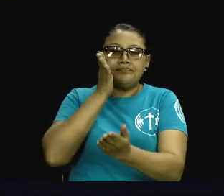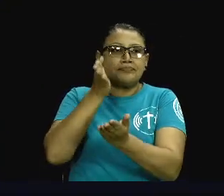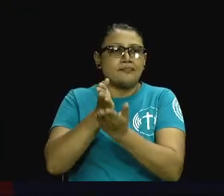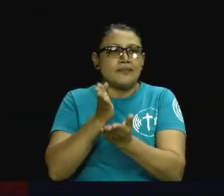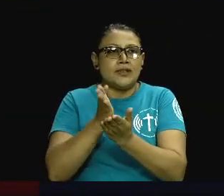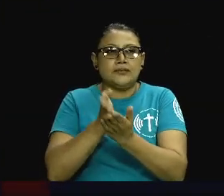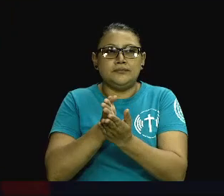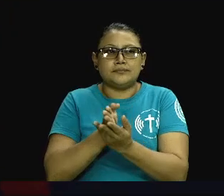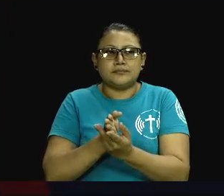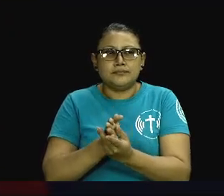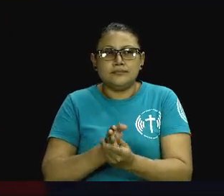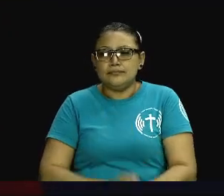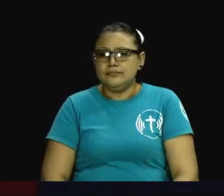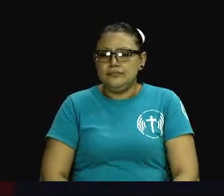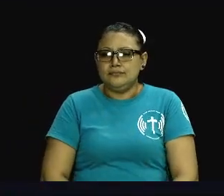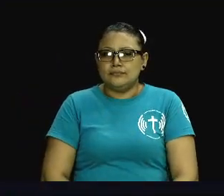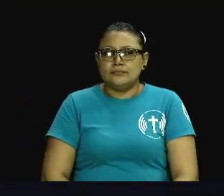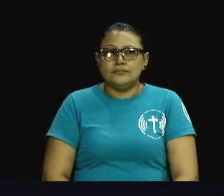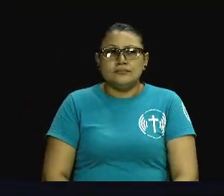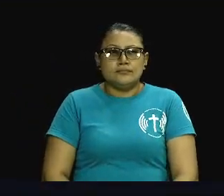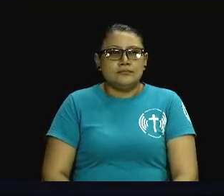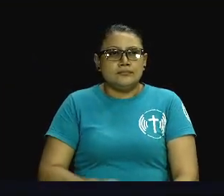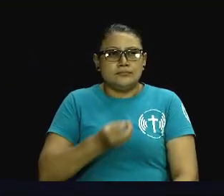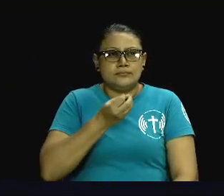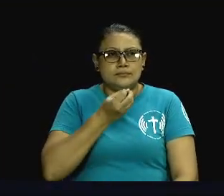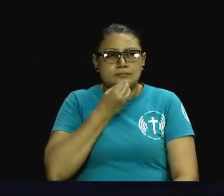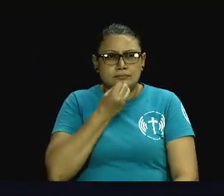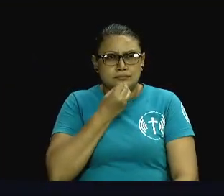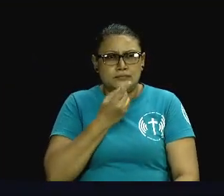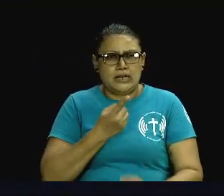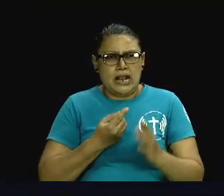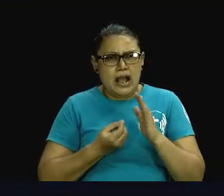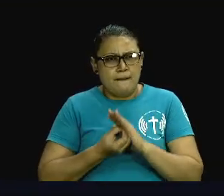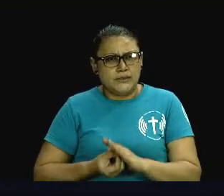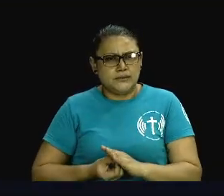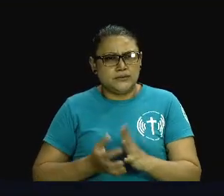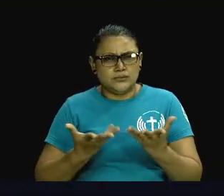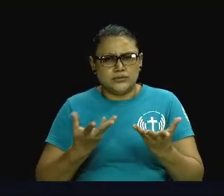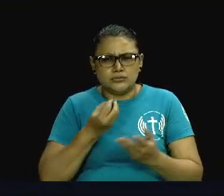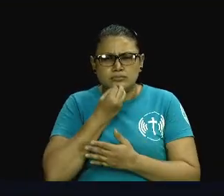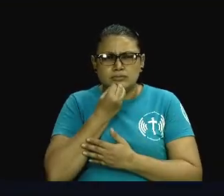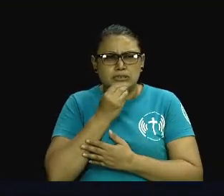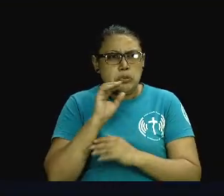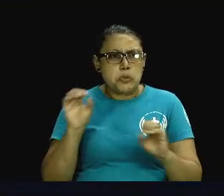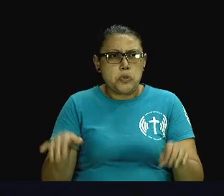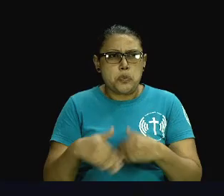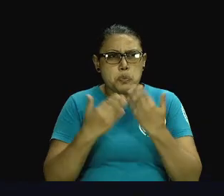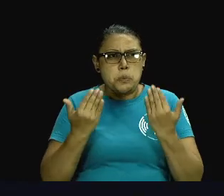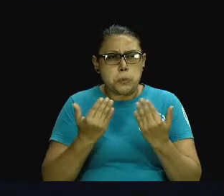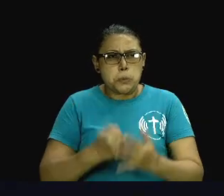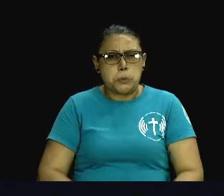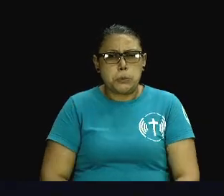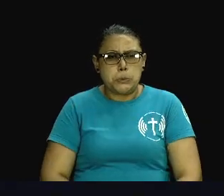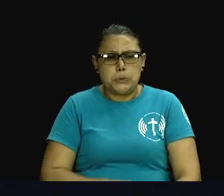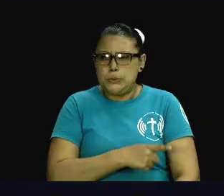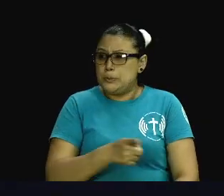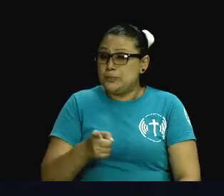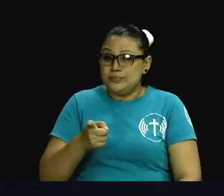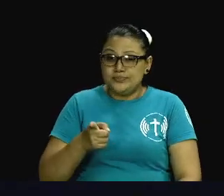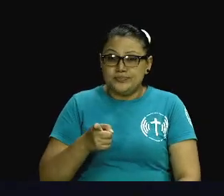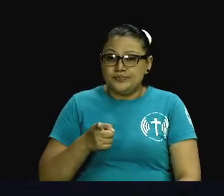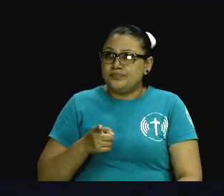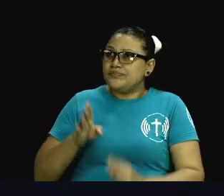llegamos afligidos en una gran hambruna y eso es lo que vamos a leer pero yo te digo algo cuando prestamos atención a